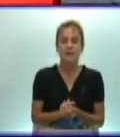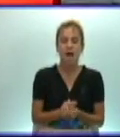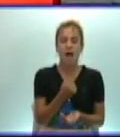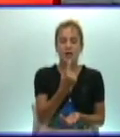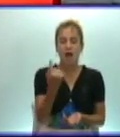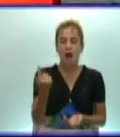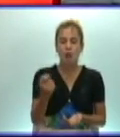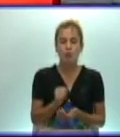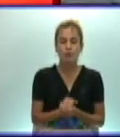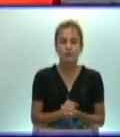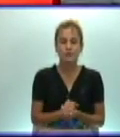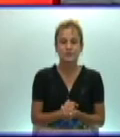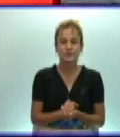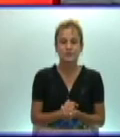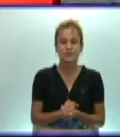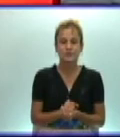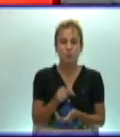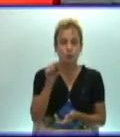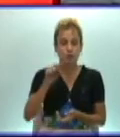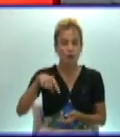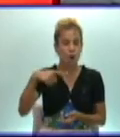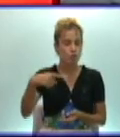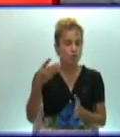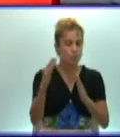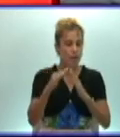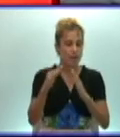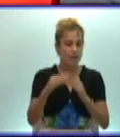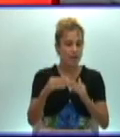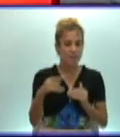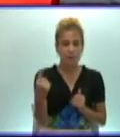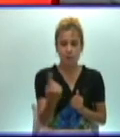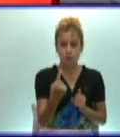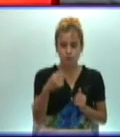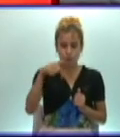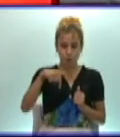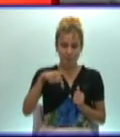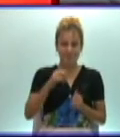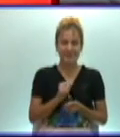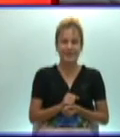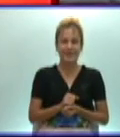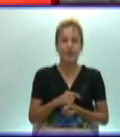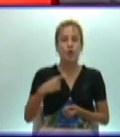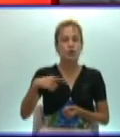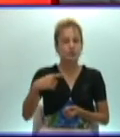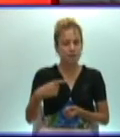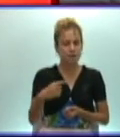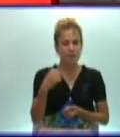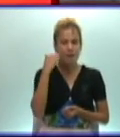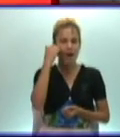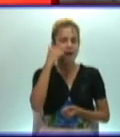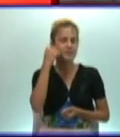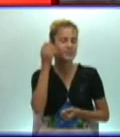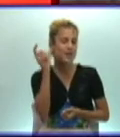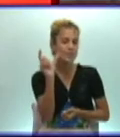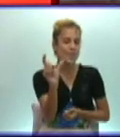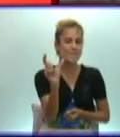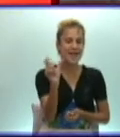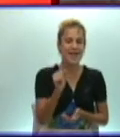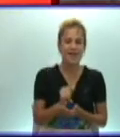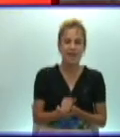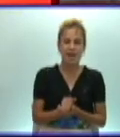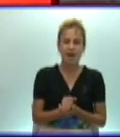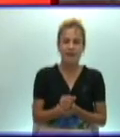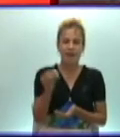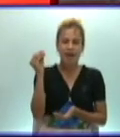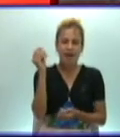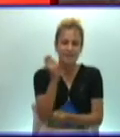uno. Ustedes continúen en casa, que nosotros desde aquí continuaremos acariciando con las palabras y enseñando con